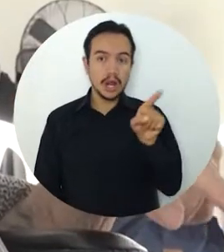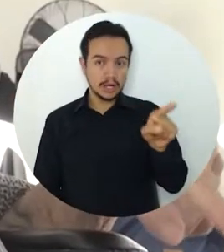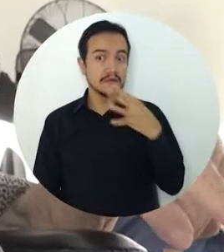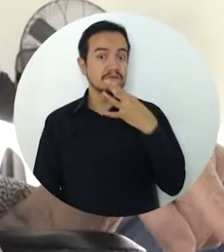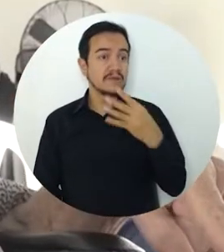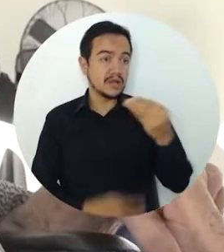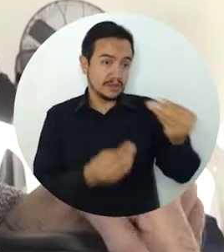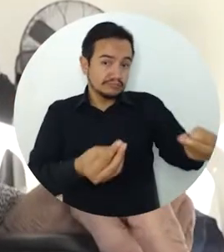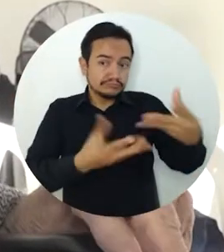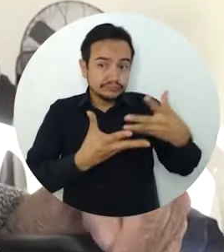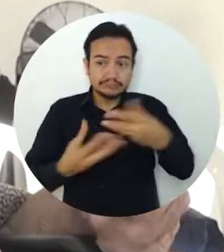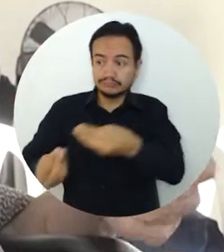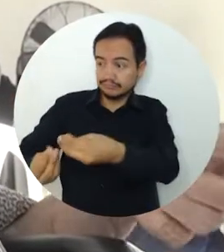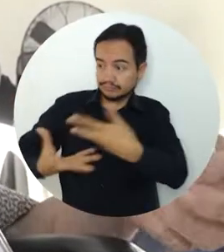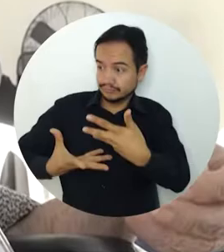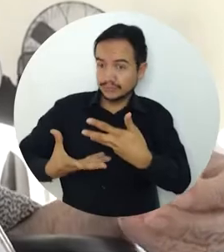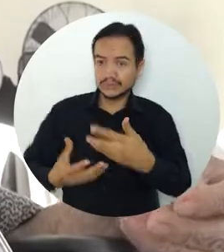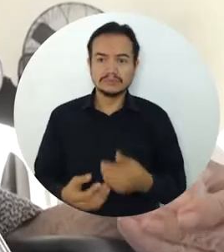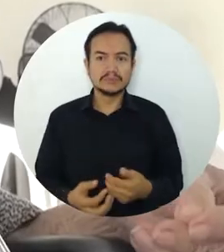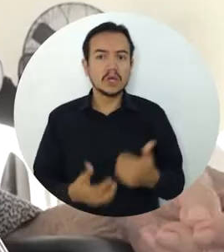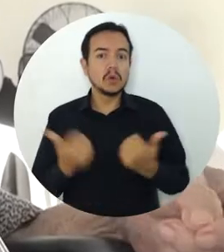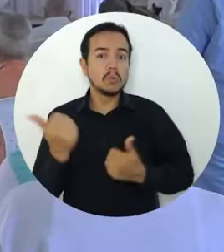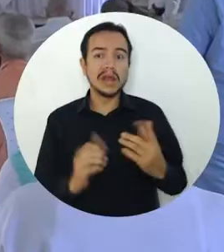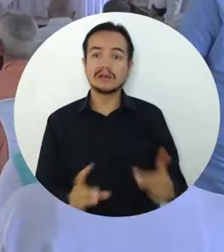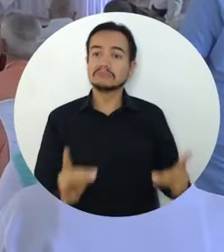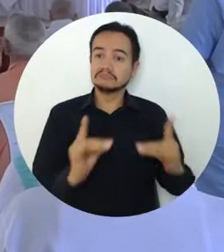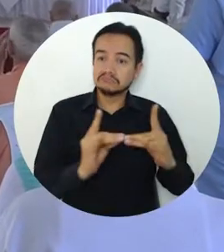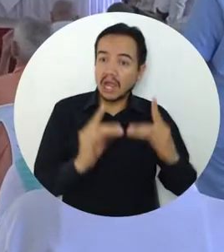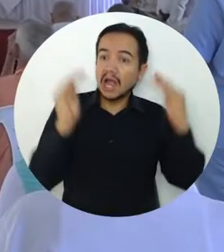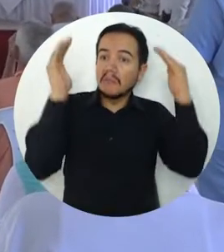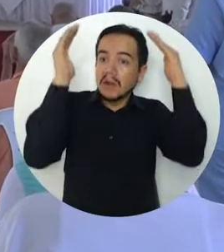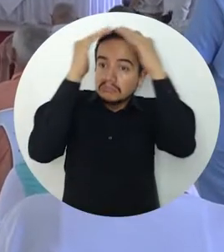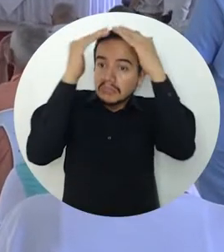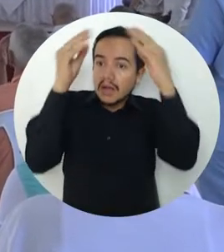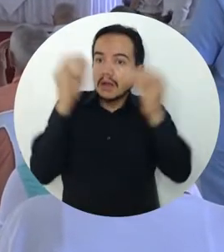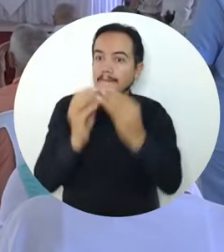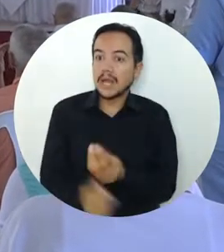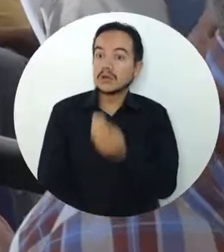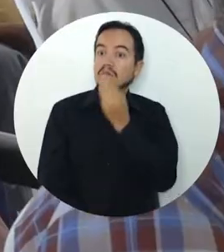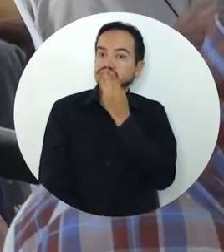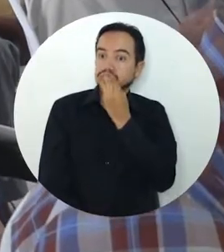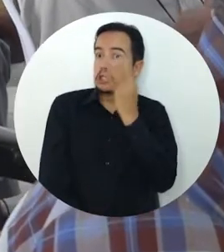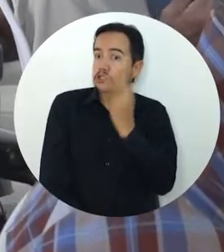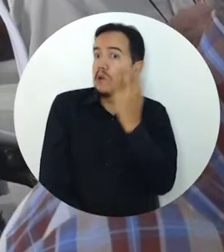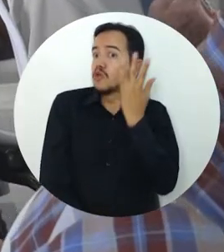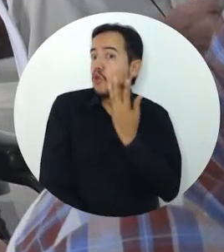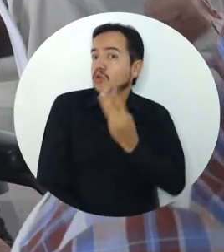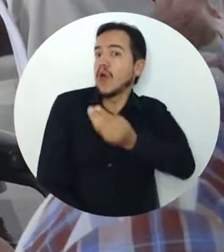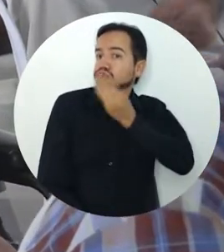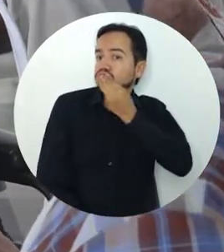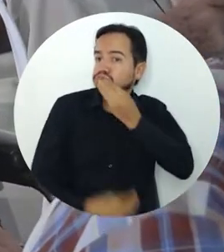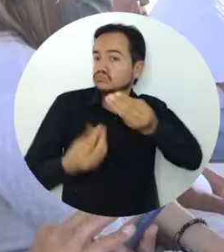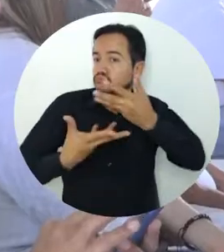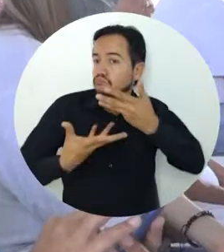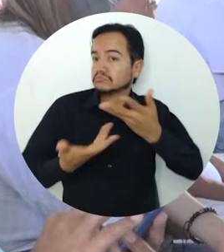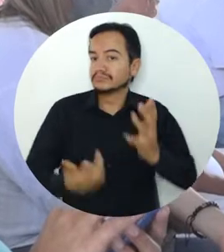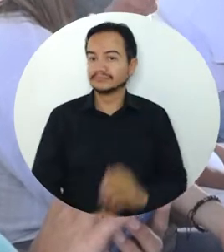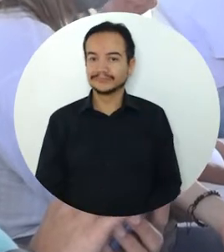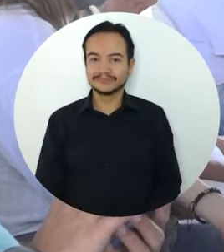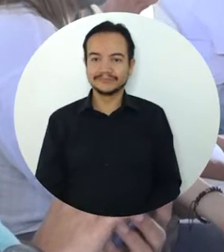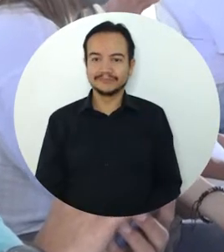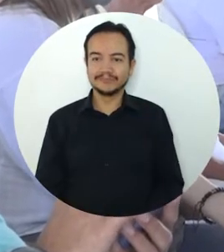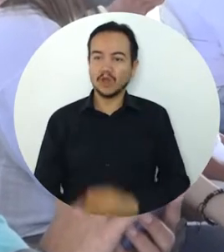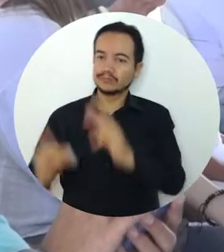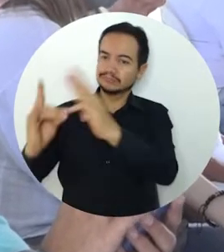los que tenemos ahí una vez y comida porque no le falta uno la comida uni